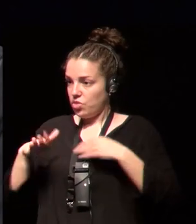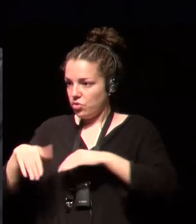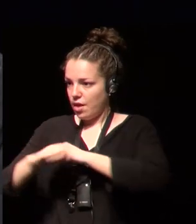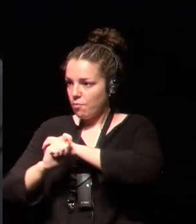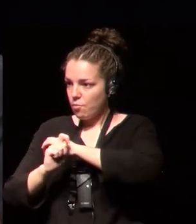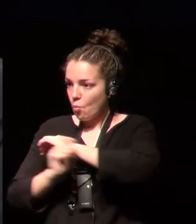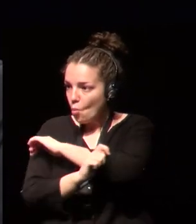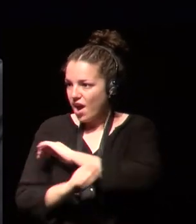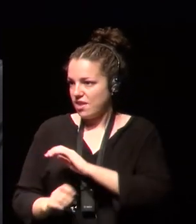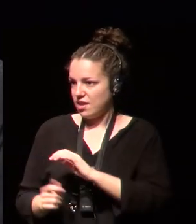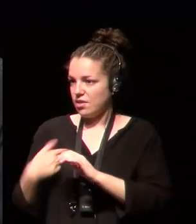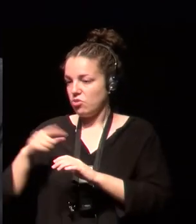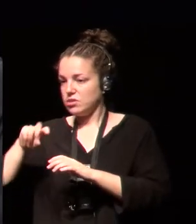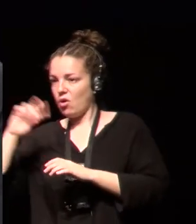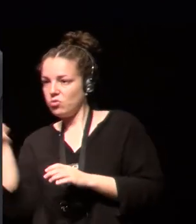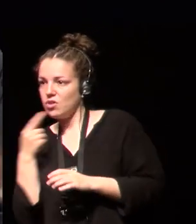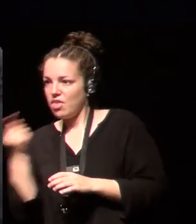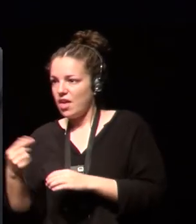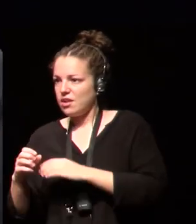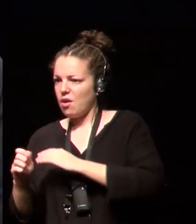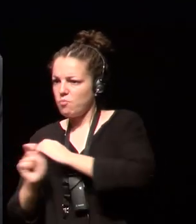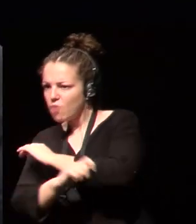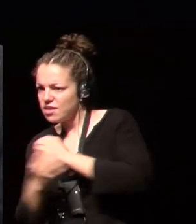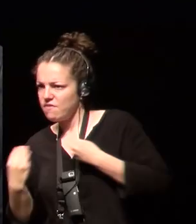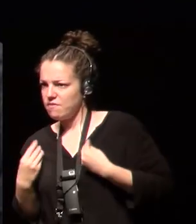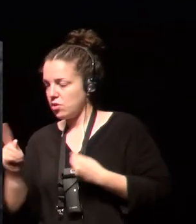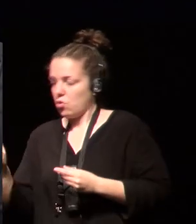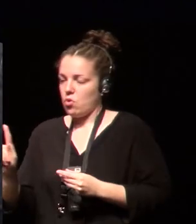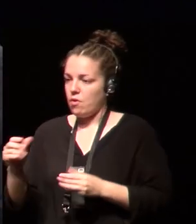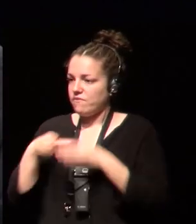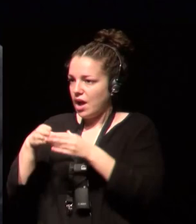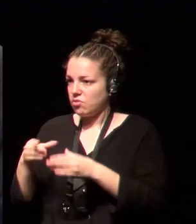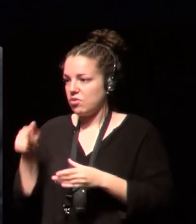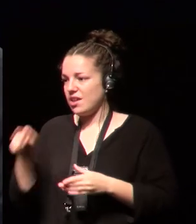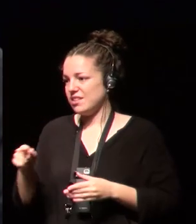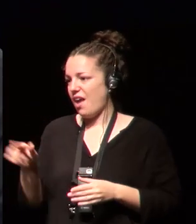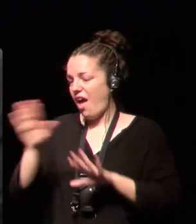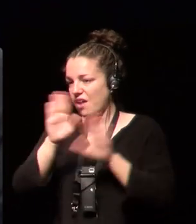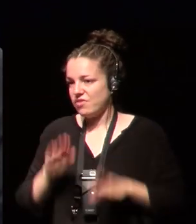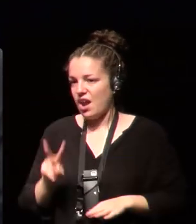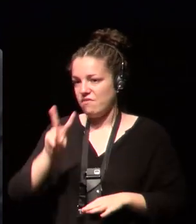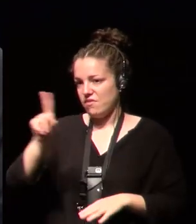muelle? No, en el barco. Y así 21 años. 21 años para ellos, yo